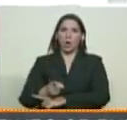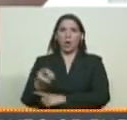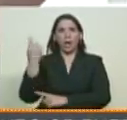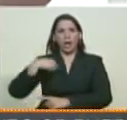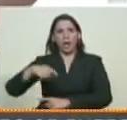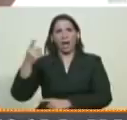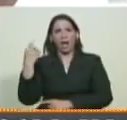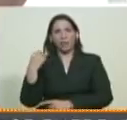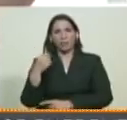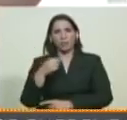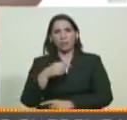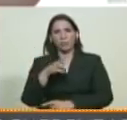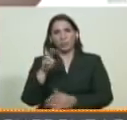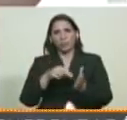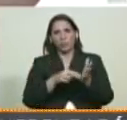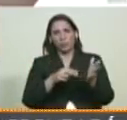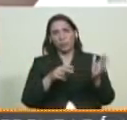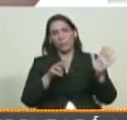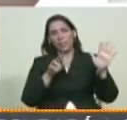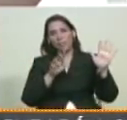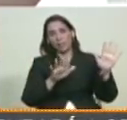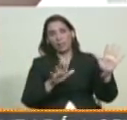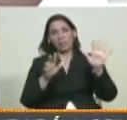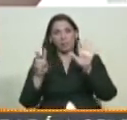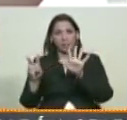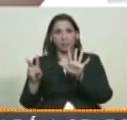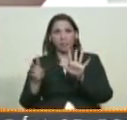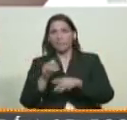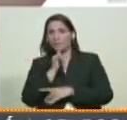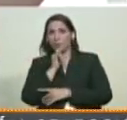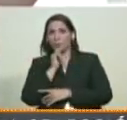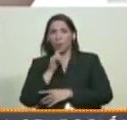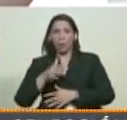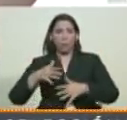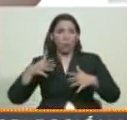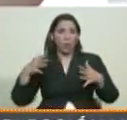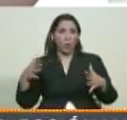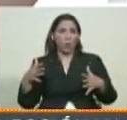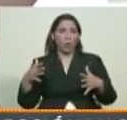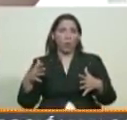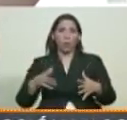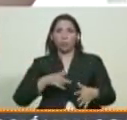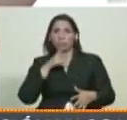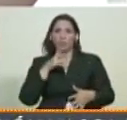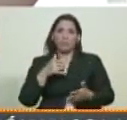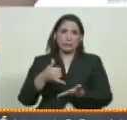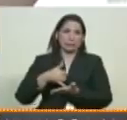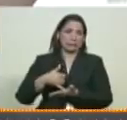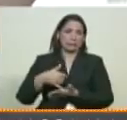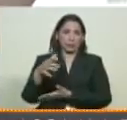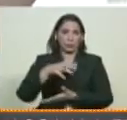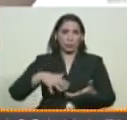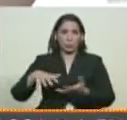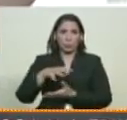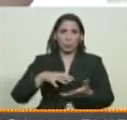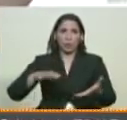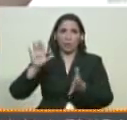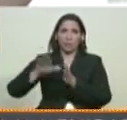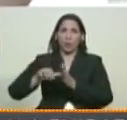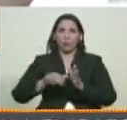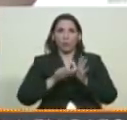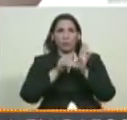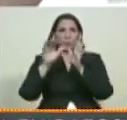del año 2017. Informamos sobre un grave caso de corrupción ocurrido en esa